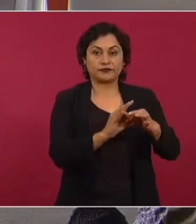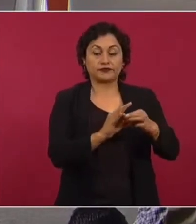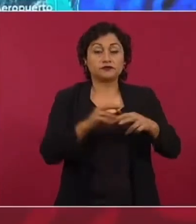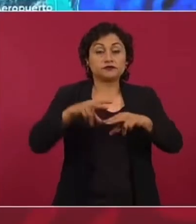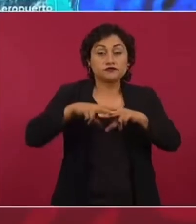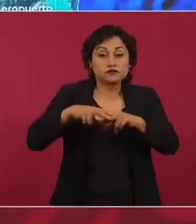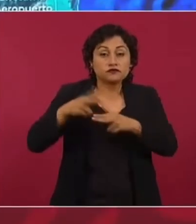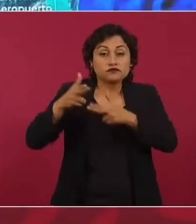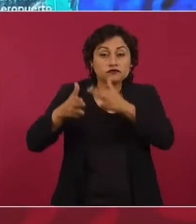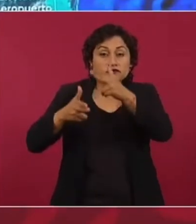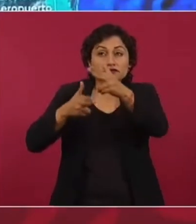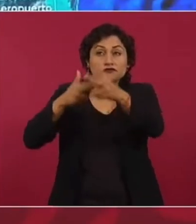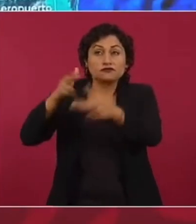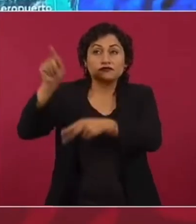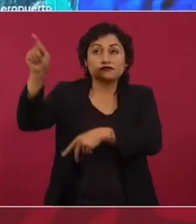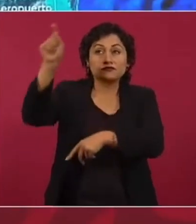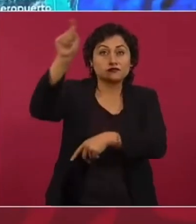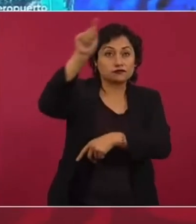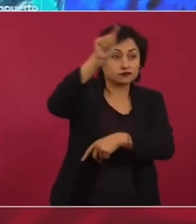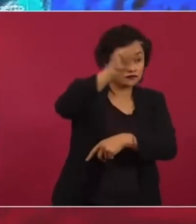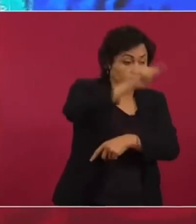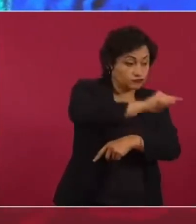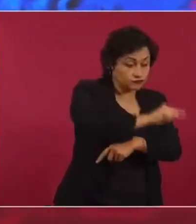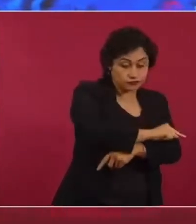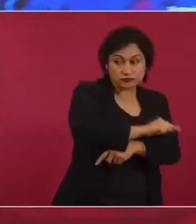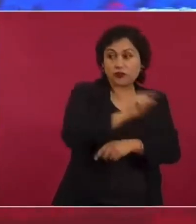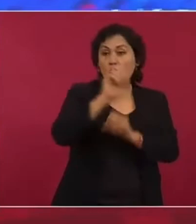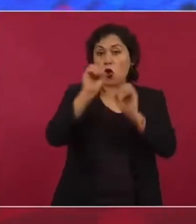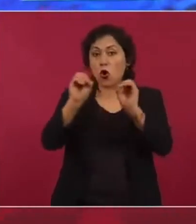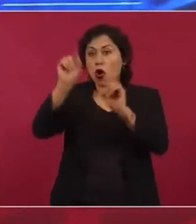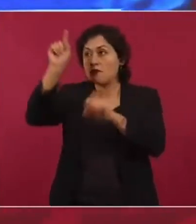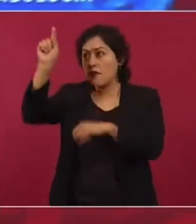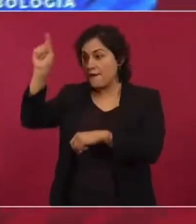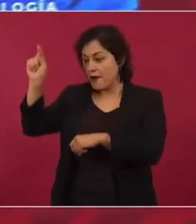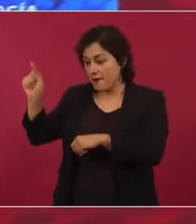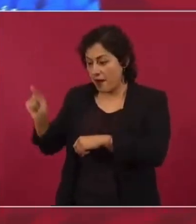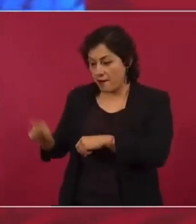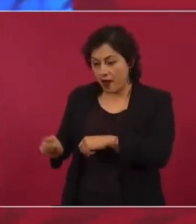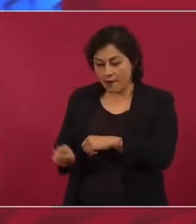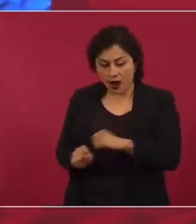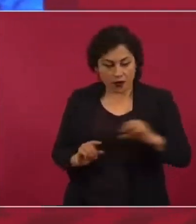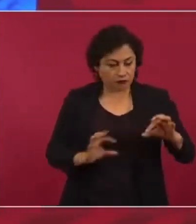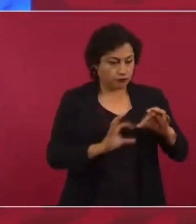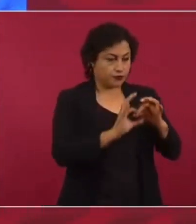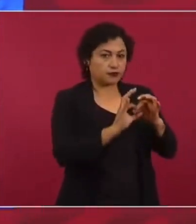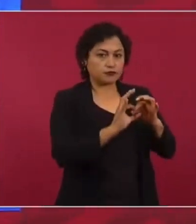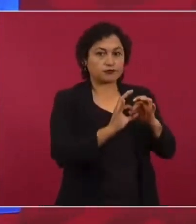Entonces, ¿cuál es el propósito? Repito, que los que llegan acá,